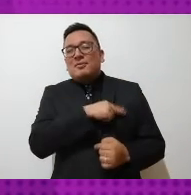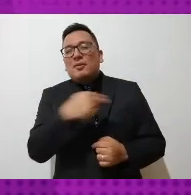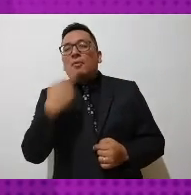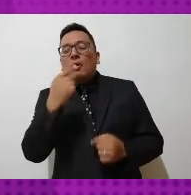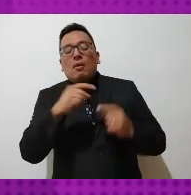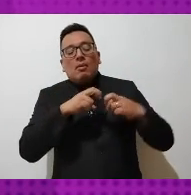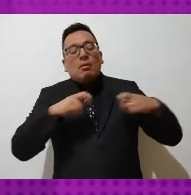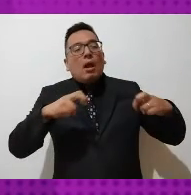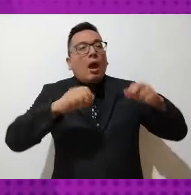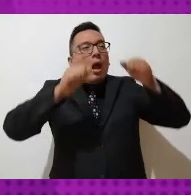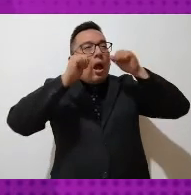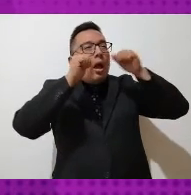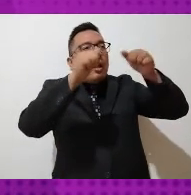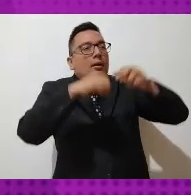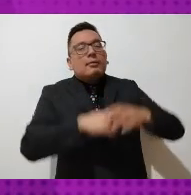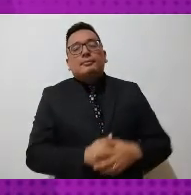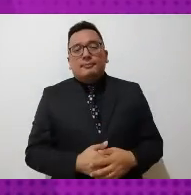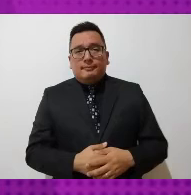civil.